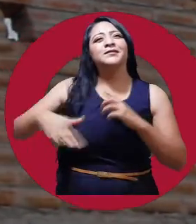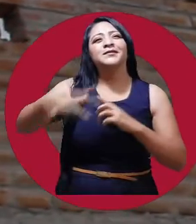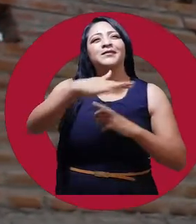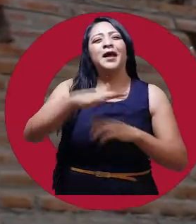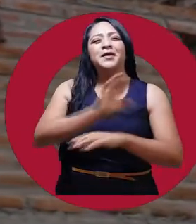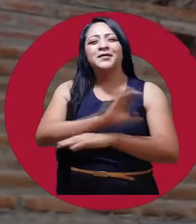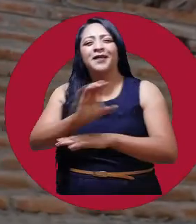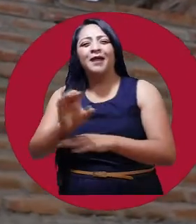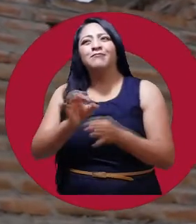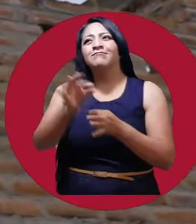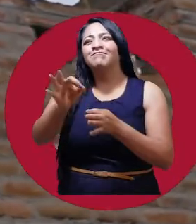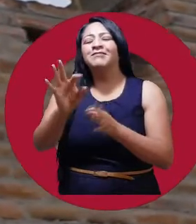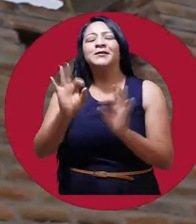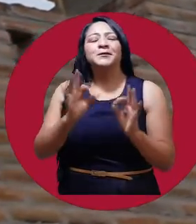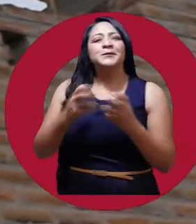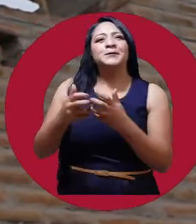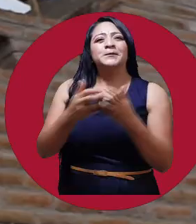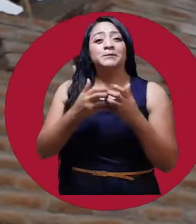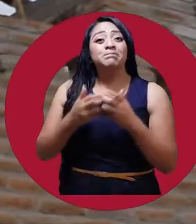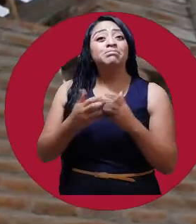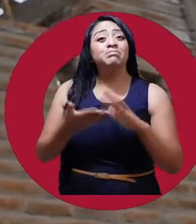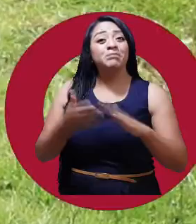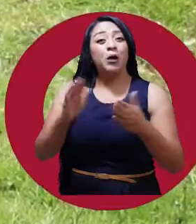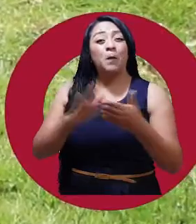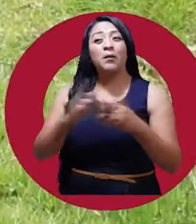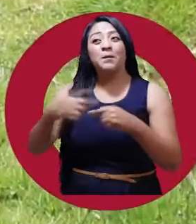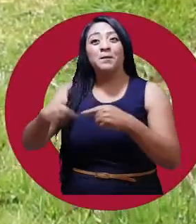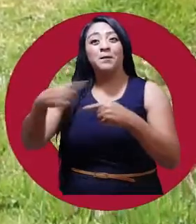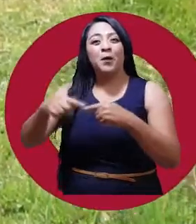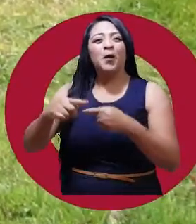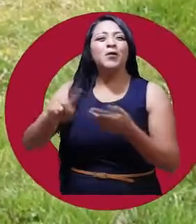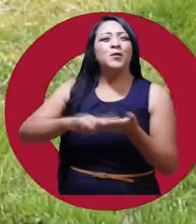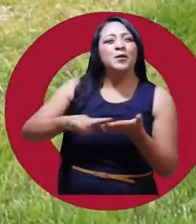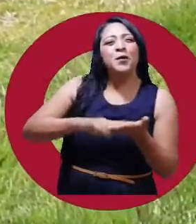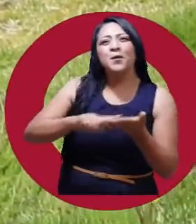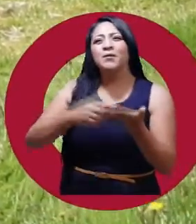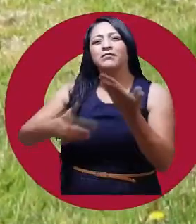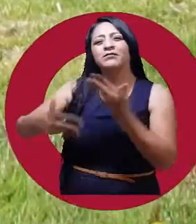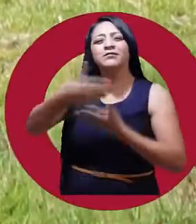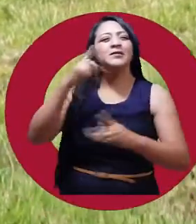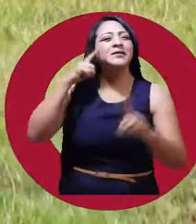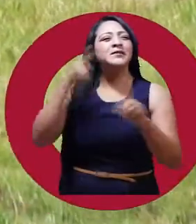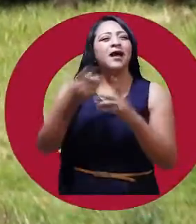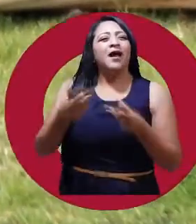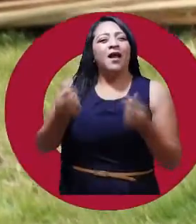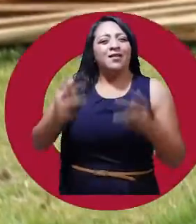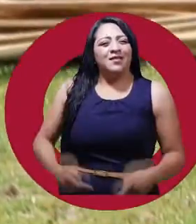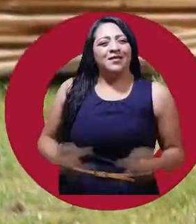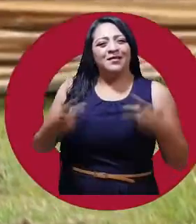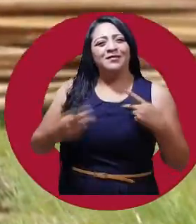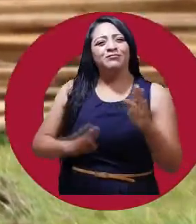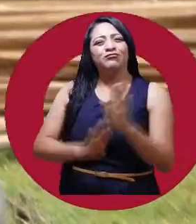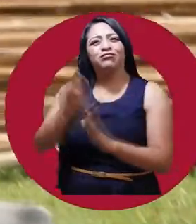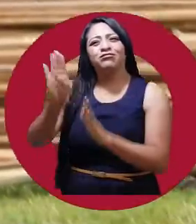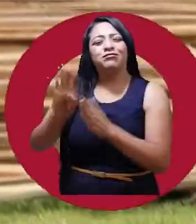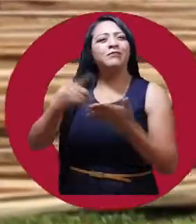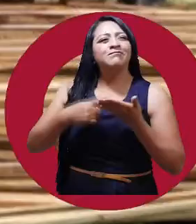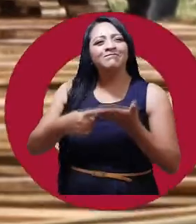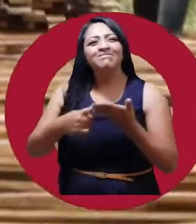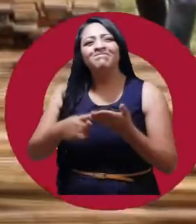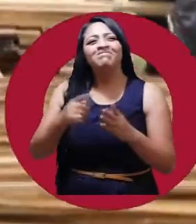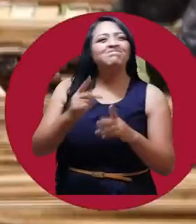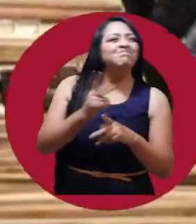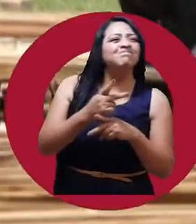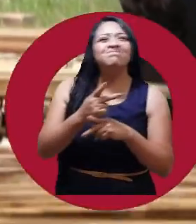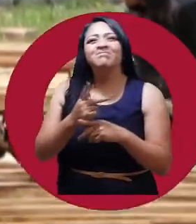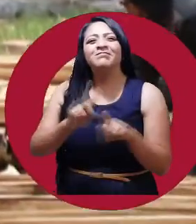rural. Terminada esta casa comunal, la comunidad ya tendrá un espacio para reuniones a fin de propiciar una mejor calidad de vida y analizar los potenciales